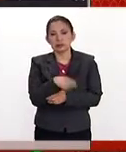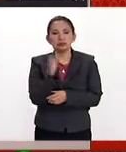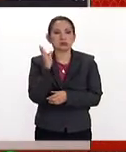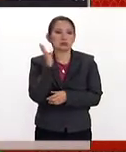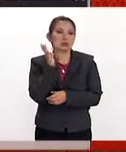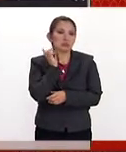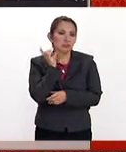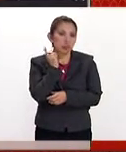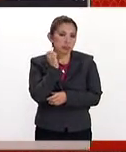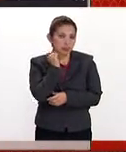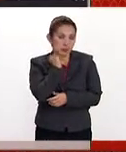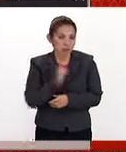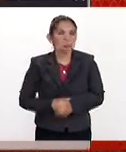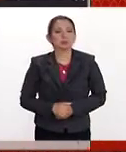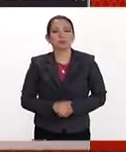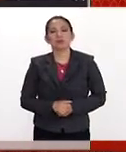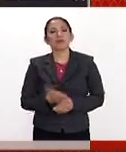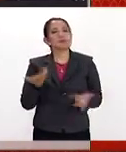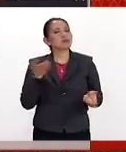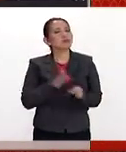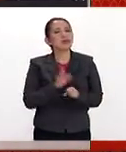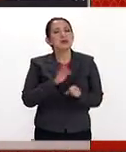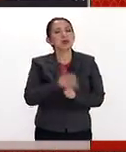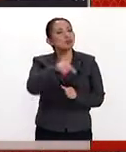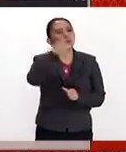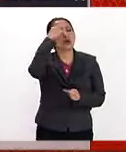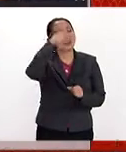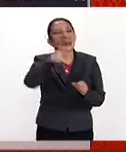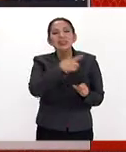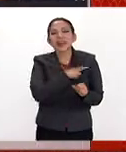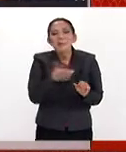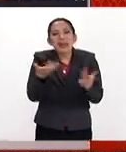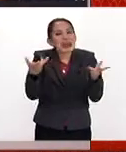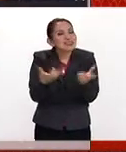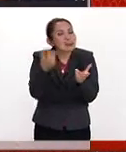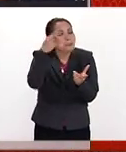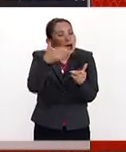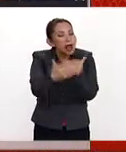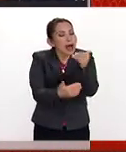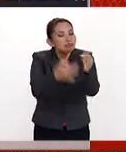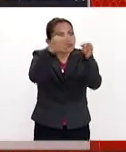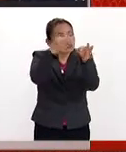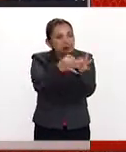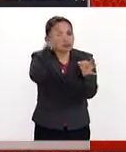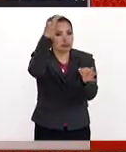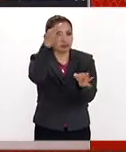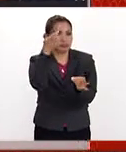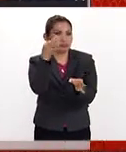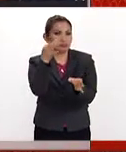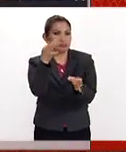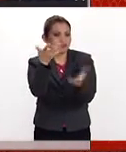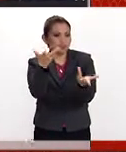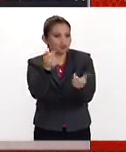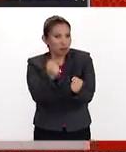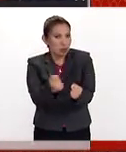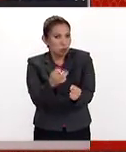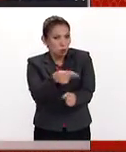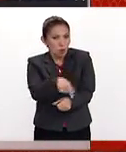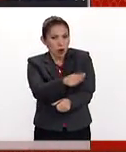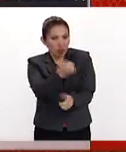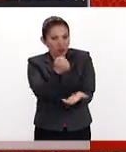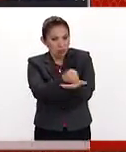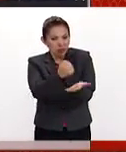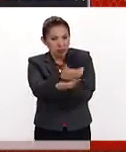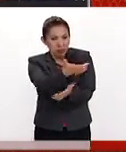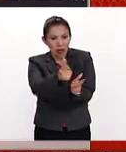legislativa principalmente. ¿Cuál crees que es el camino adecuado para darle esta certeza a esto que está